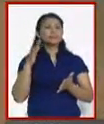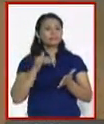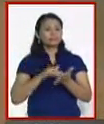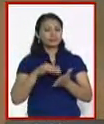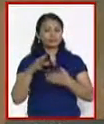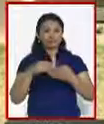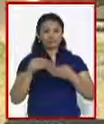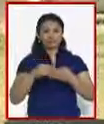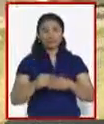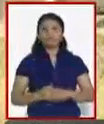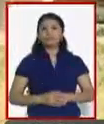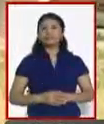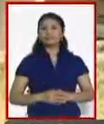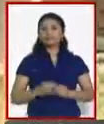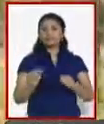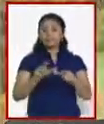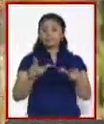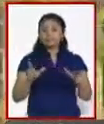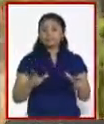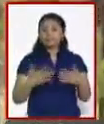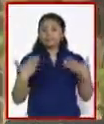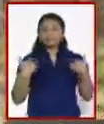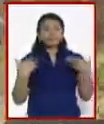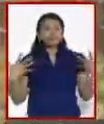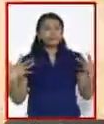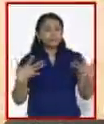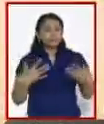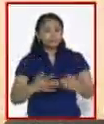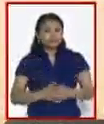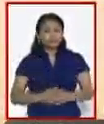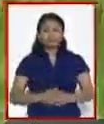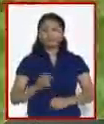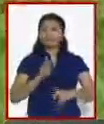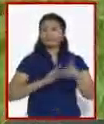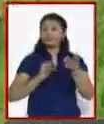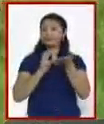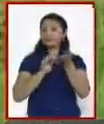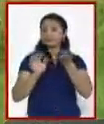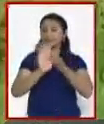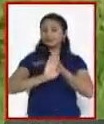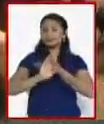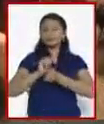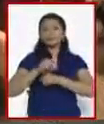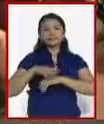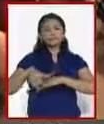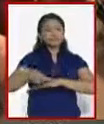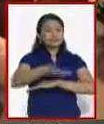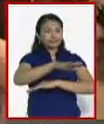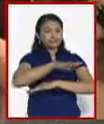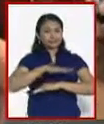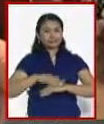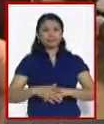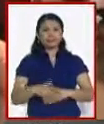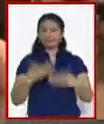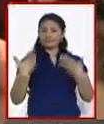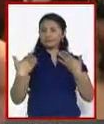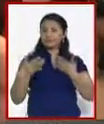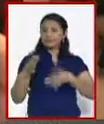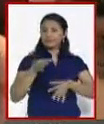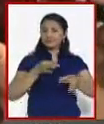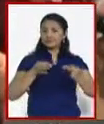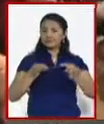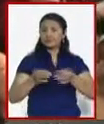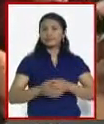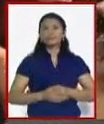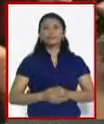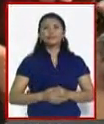Entre tanto, los vecinos del barrio Valparaíso se encuentran temerosos. Aseguran que existe mucha inseguridad por la zona. Al menos por los comentarios,